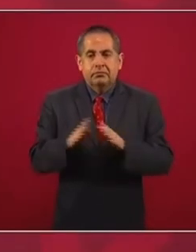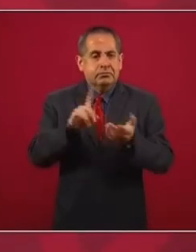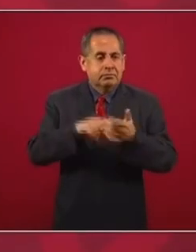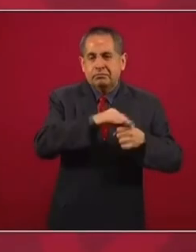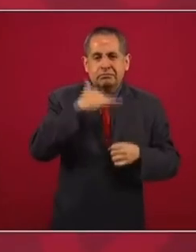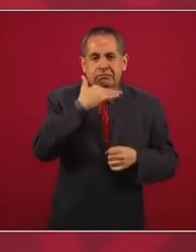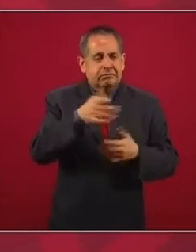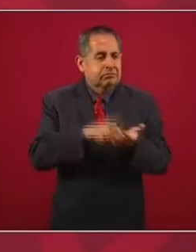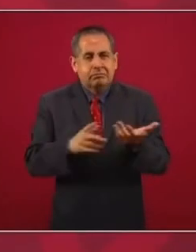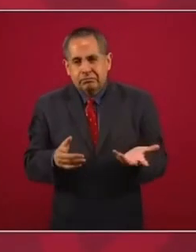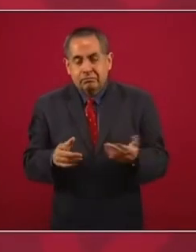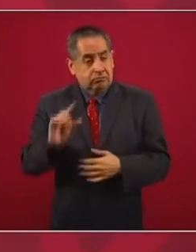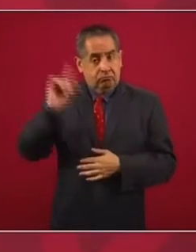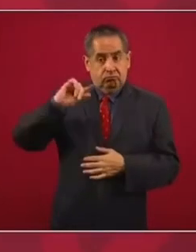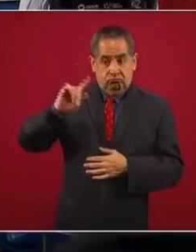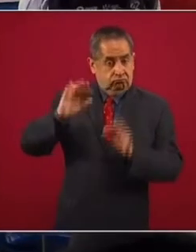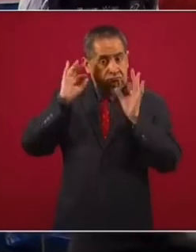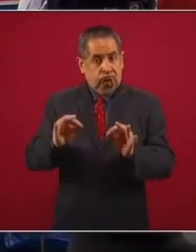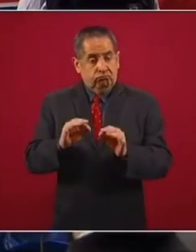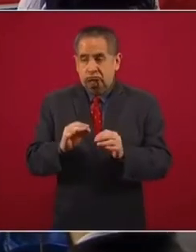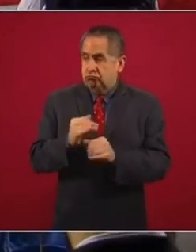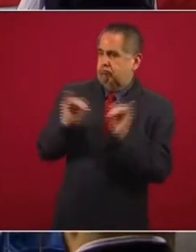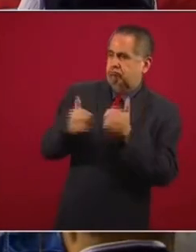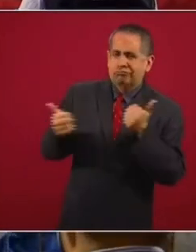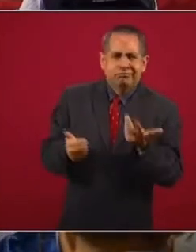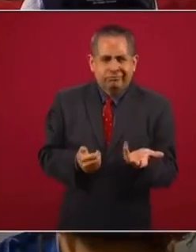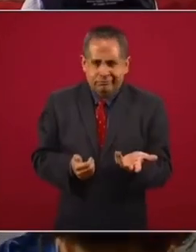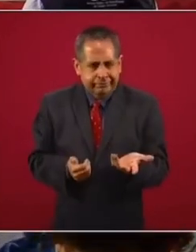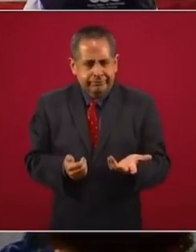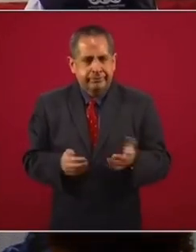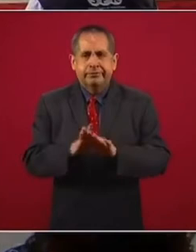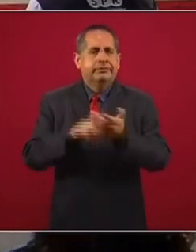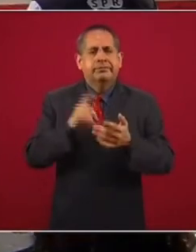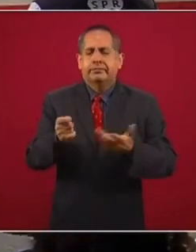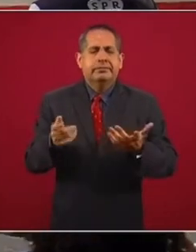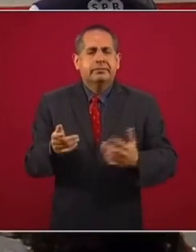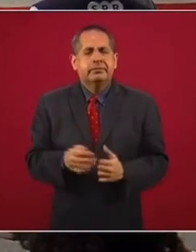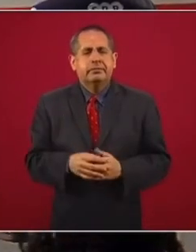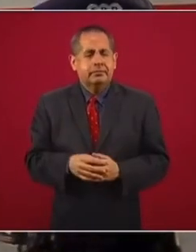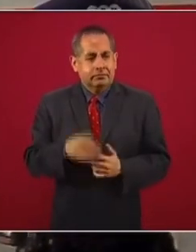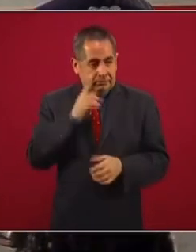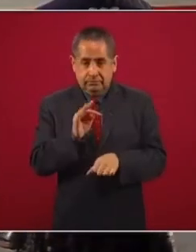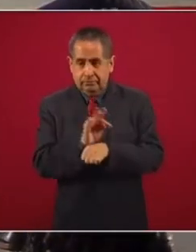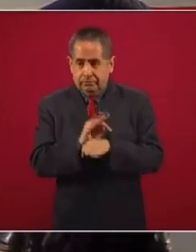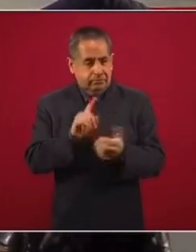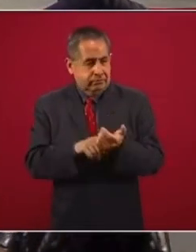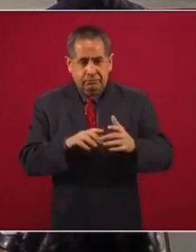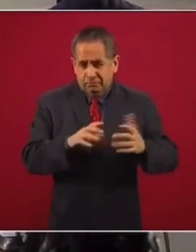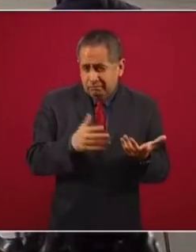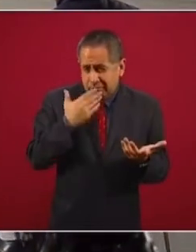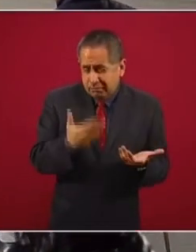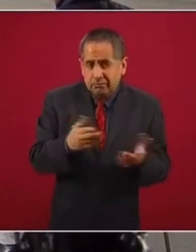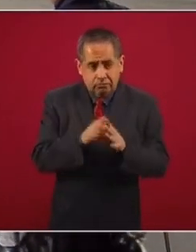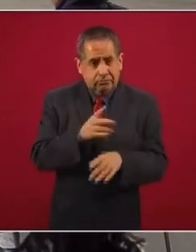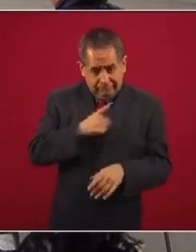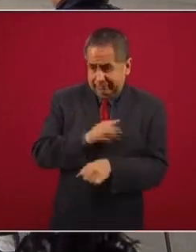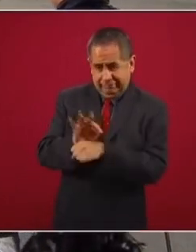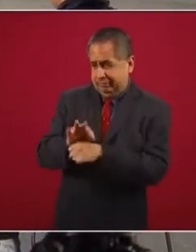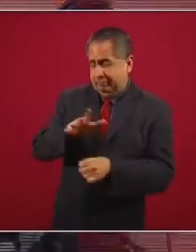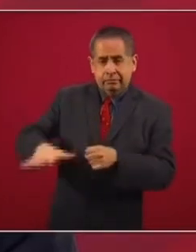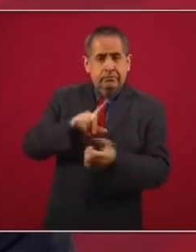hay autoridad electoral independiente que defienda el derecho de